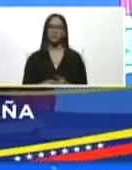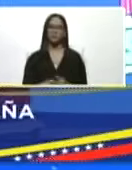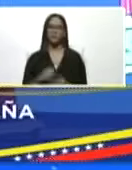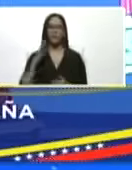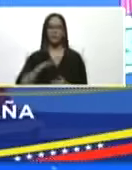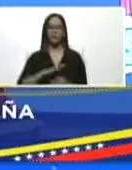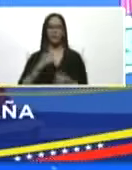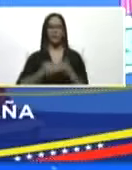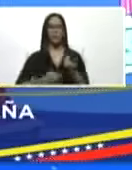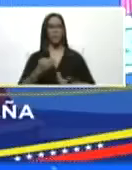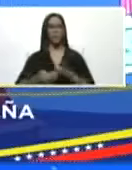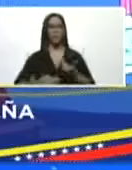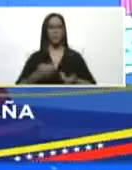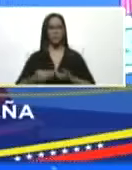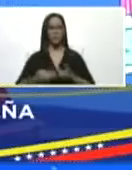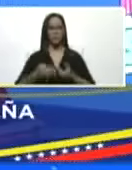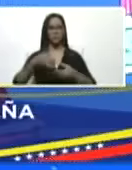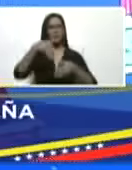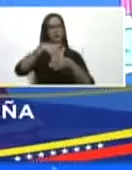Estamos en un proceso electoral,